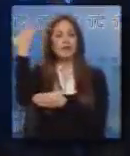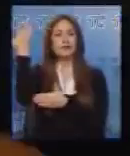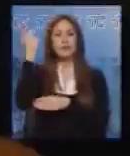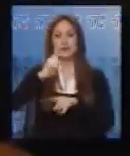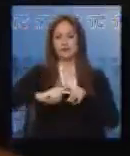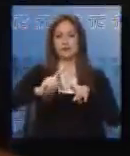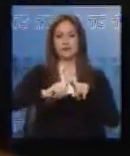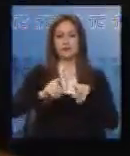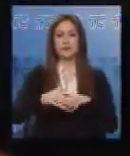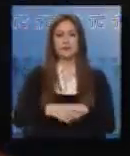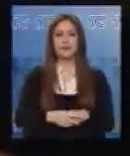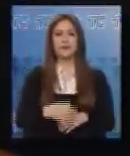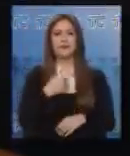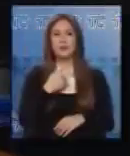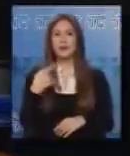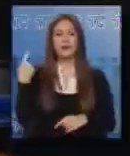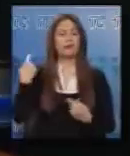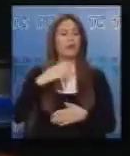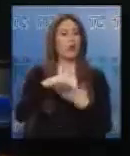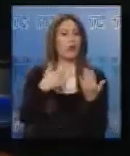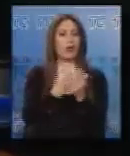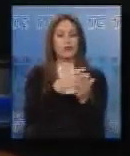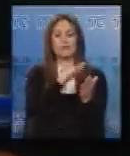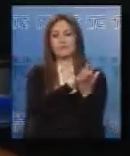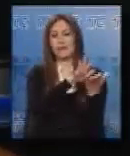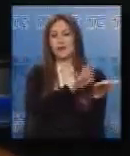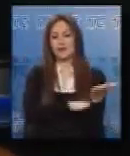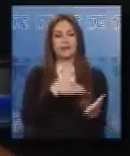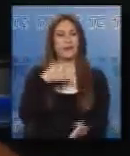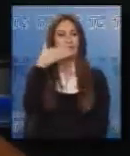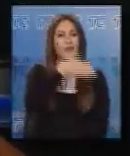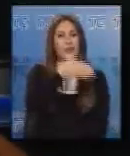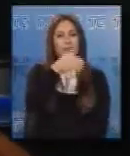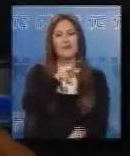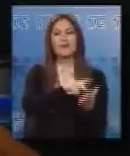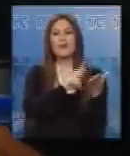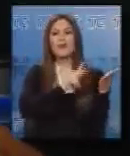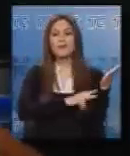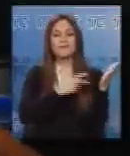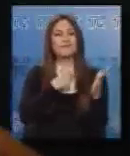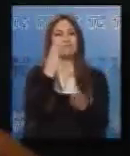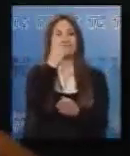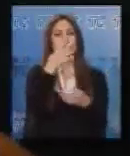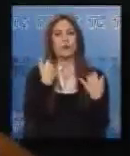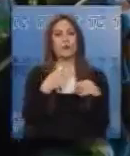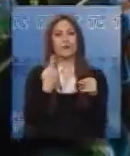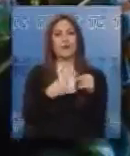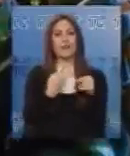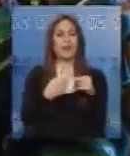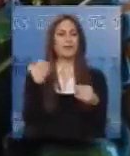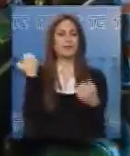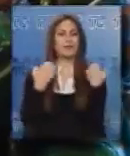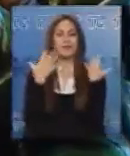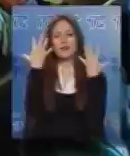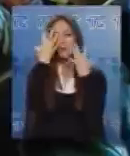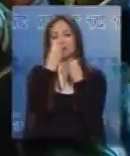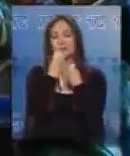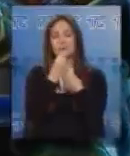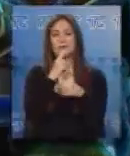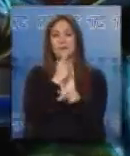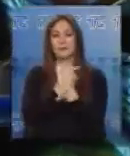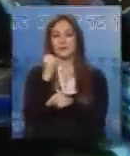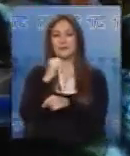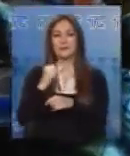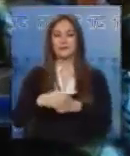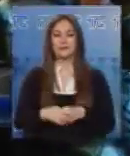carita de Dios. Nosotros hemos asistido a todos los programas y realmente se ve la efervescencia del pueblo quiteño. Muy hermosa,